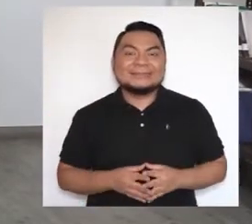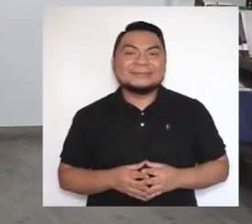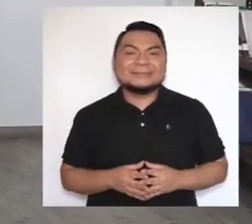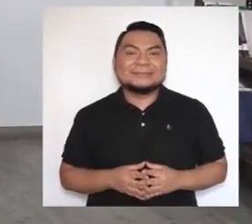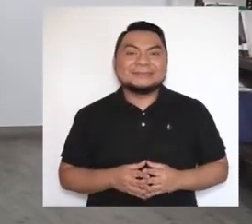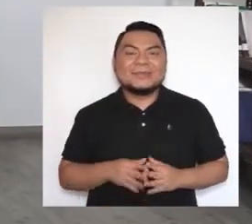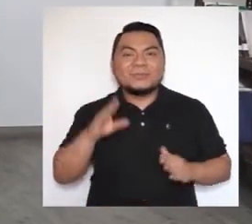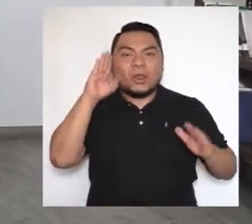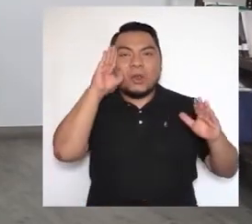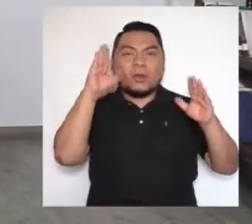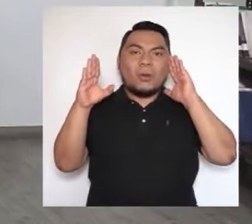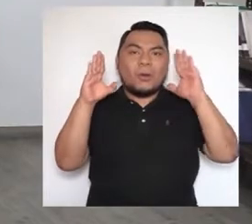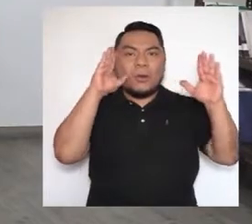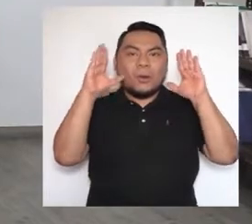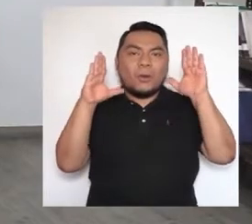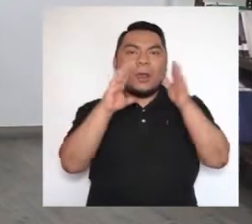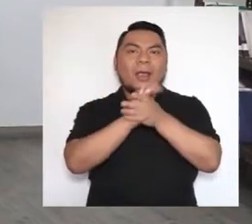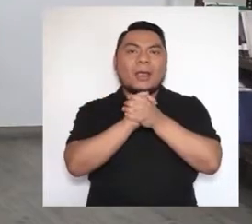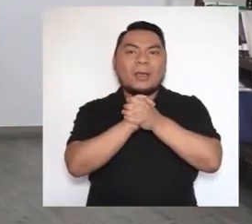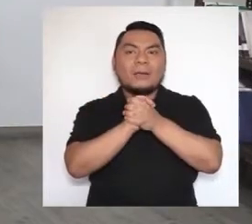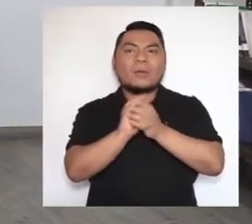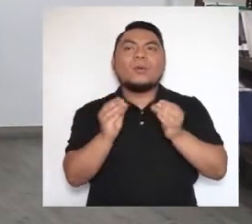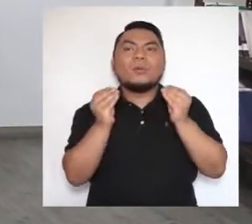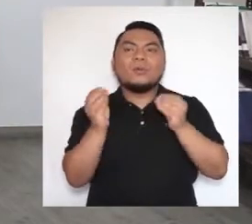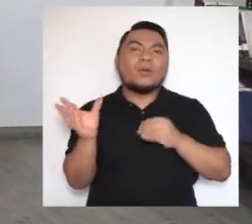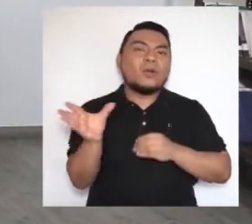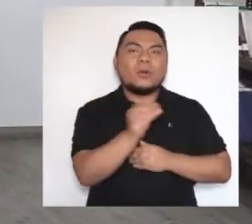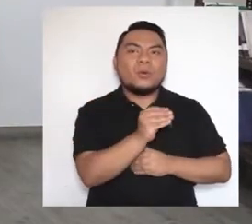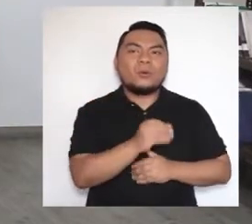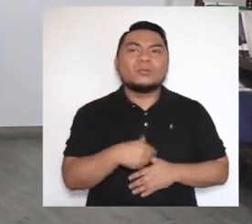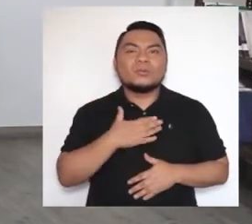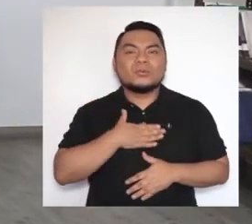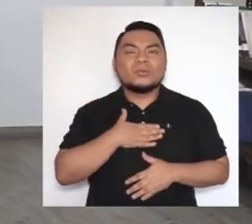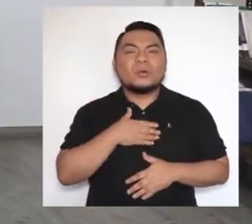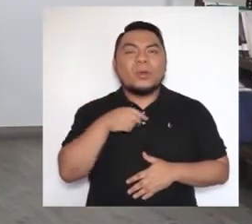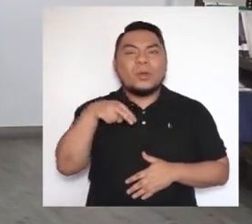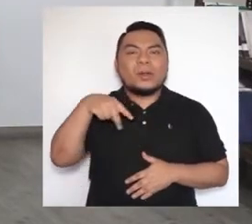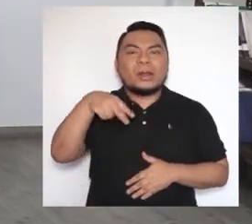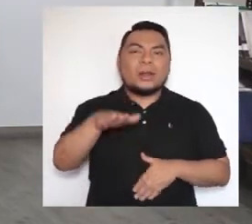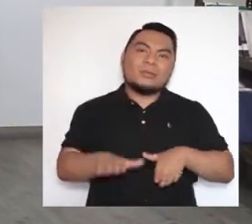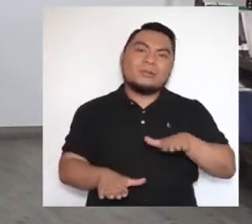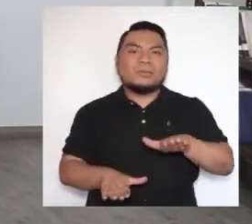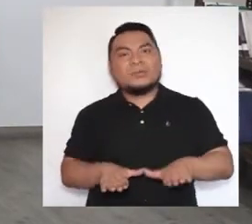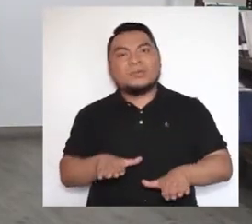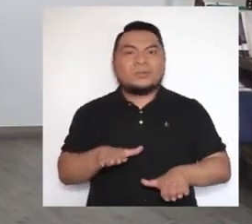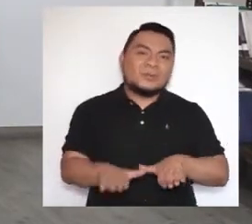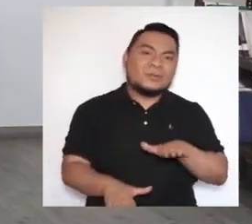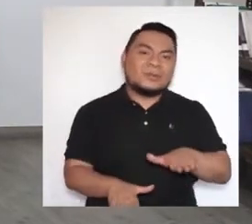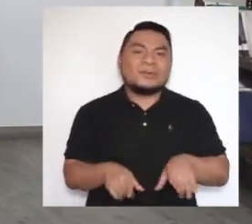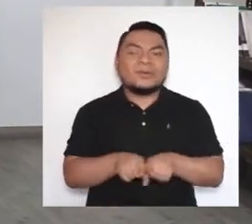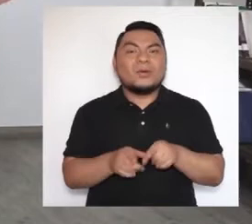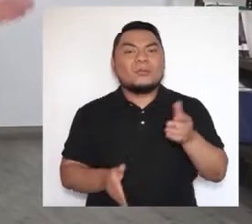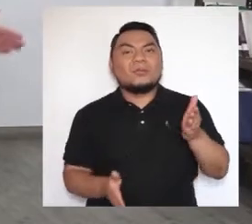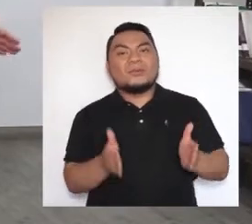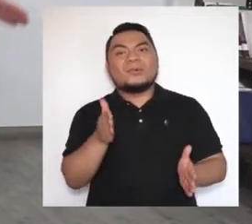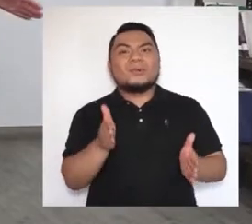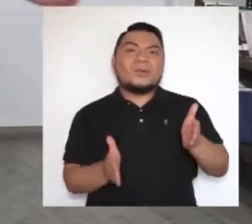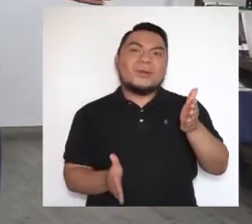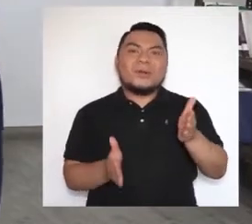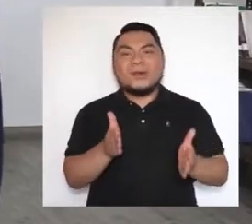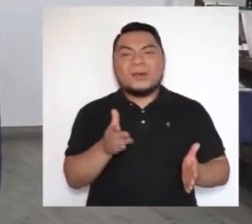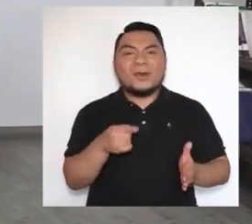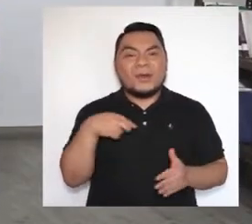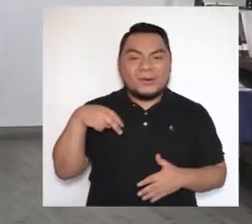Hola, amigos, ¿cómo están todos? Y caminamos como robots y nos movemos como